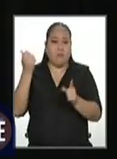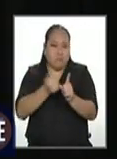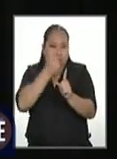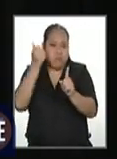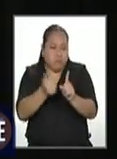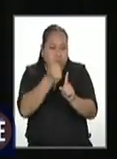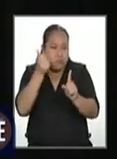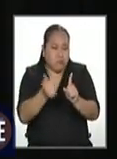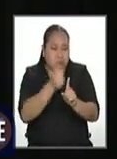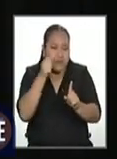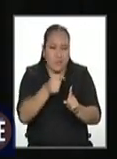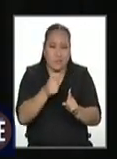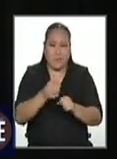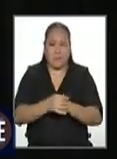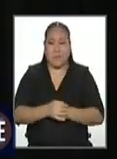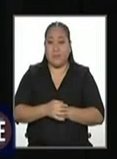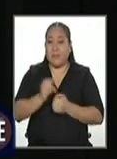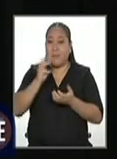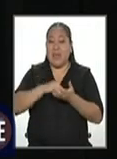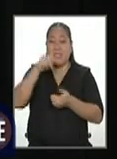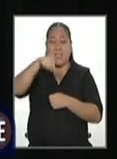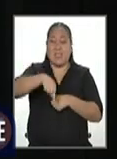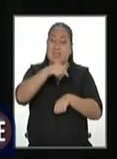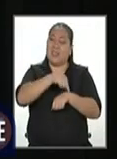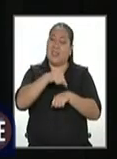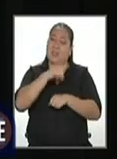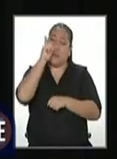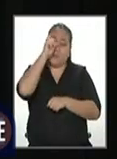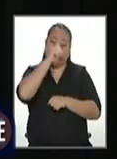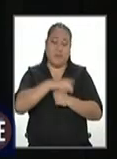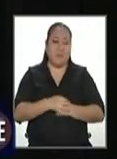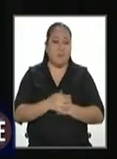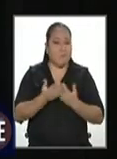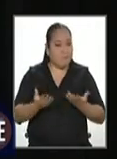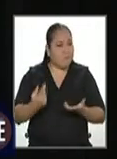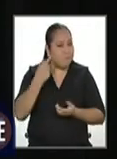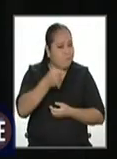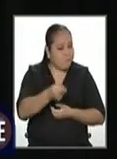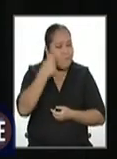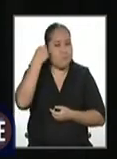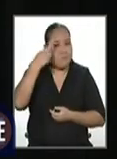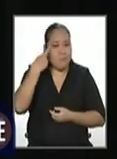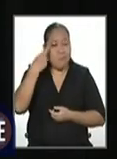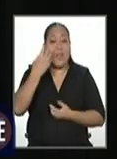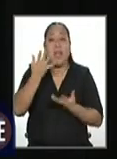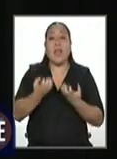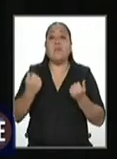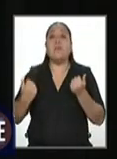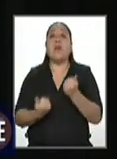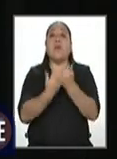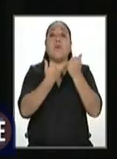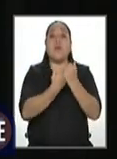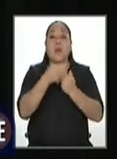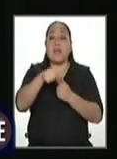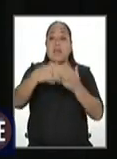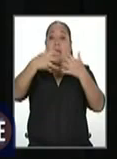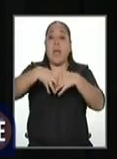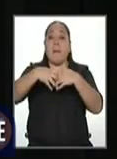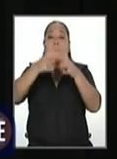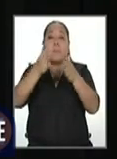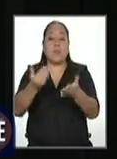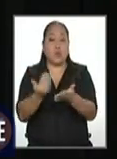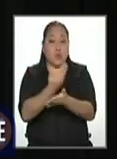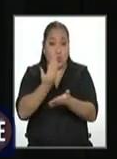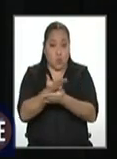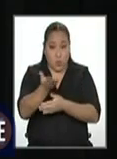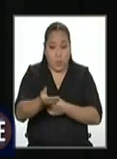persiguiéndolo aún más en estos días terribles. Por eso queremos apoyar a los emprendedores